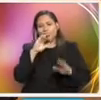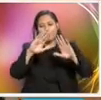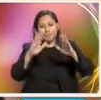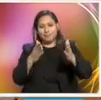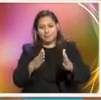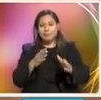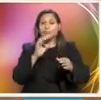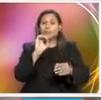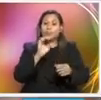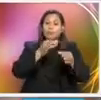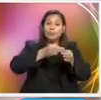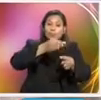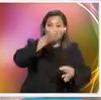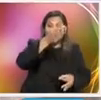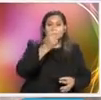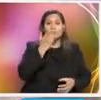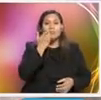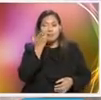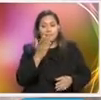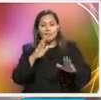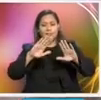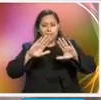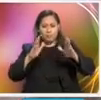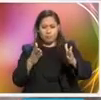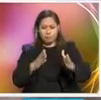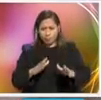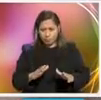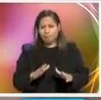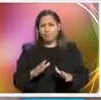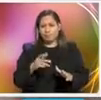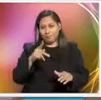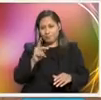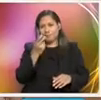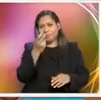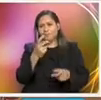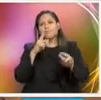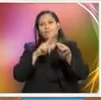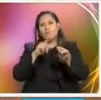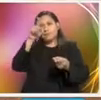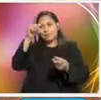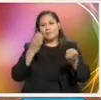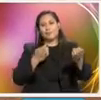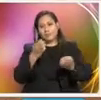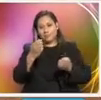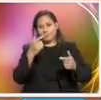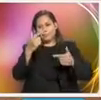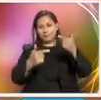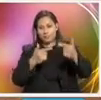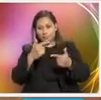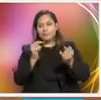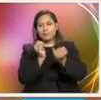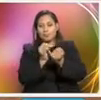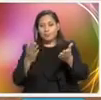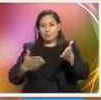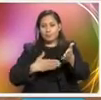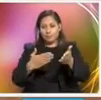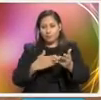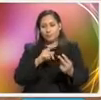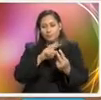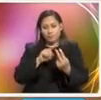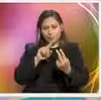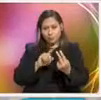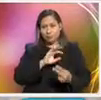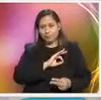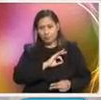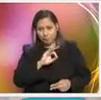están las flaquitas que quieren tener curvas y la verdad es que eso se trabaja en el gimnasio y en la cocina. En los dos lugares hay que trabajarlo,